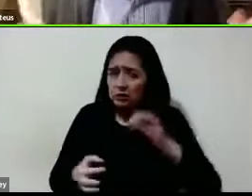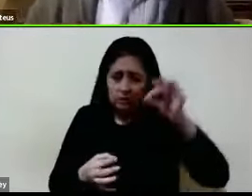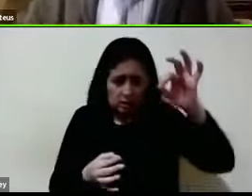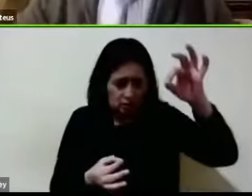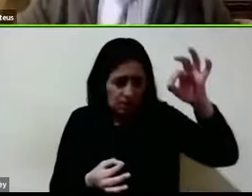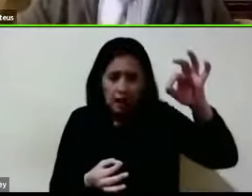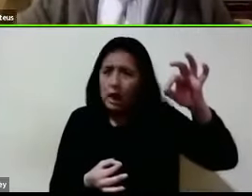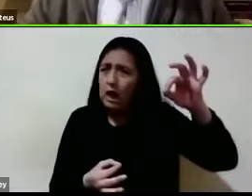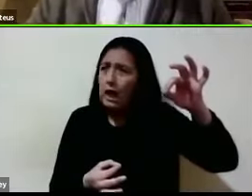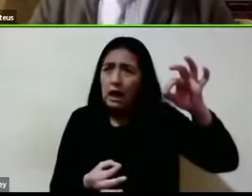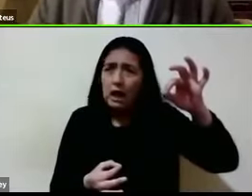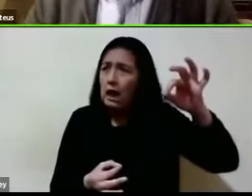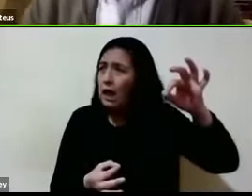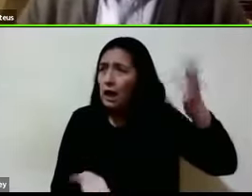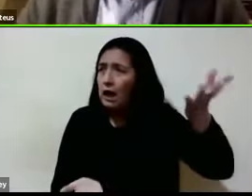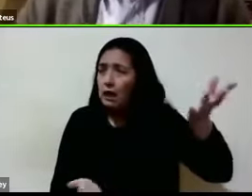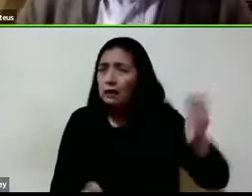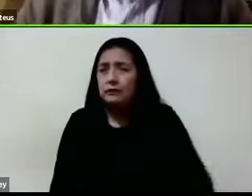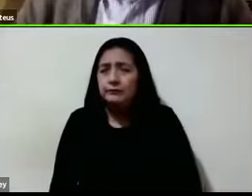blanco?